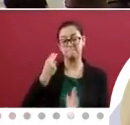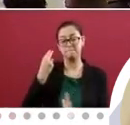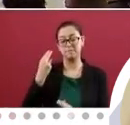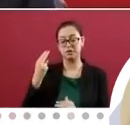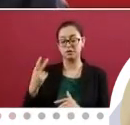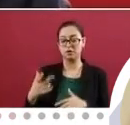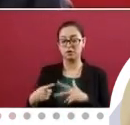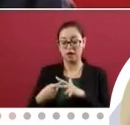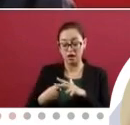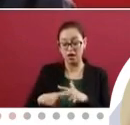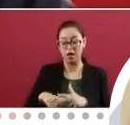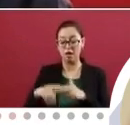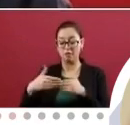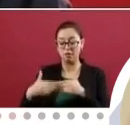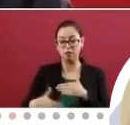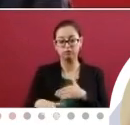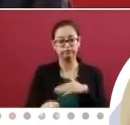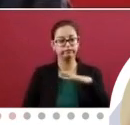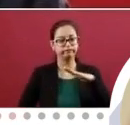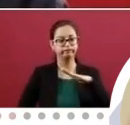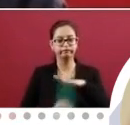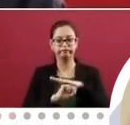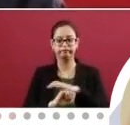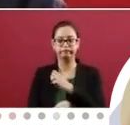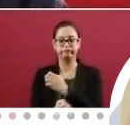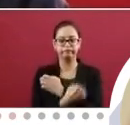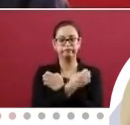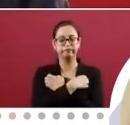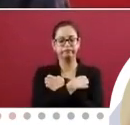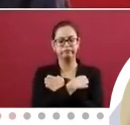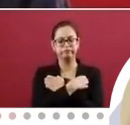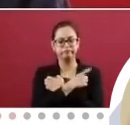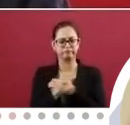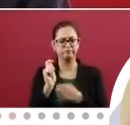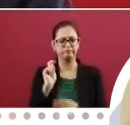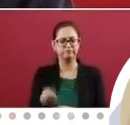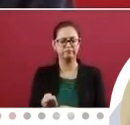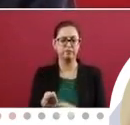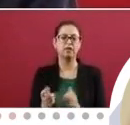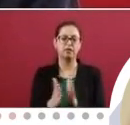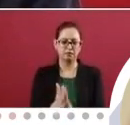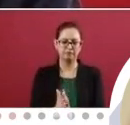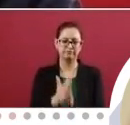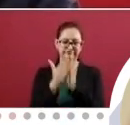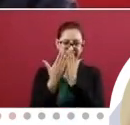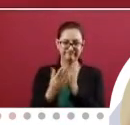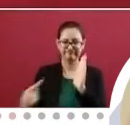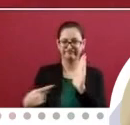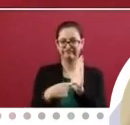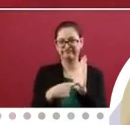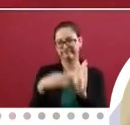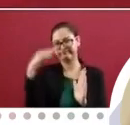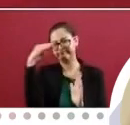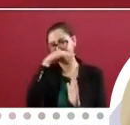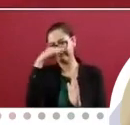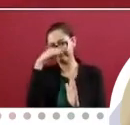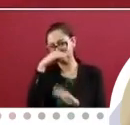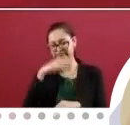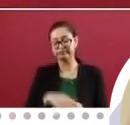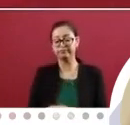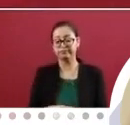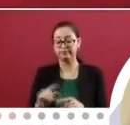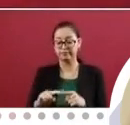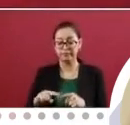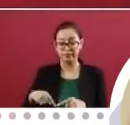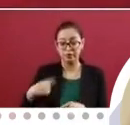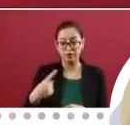antes, y el jueves darían el fallo. En Animal Político estuvimos, por supuesto, muy al tanto de este proceso, y por eso